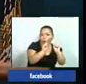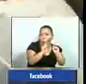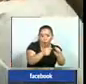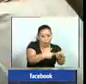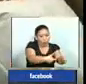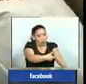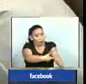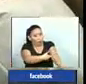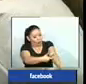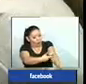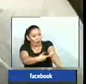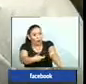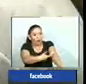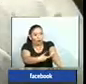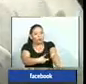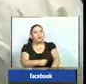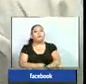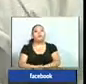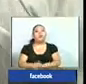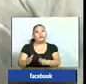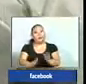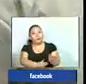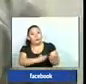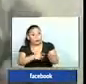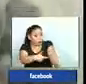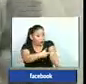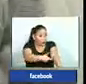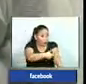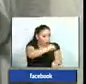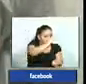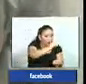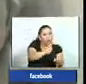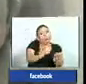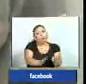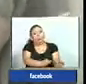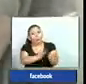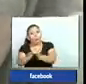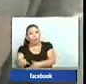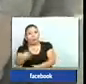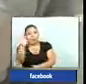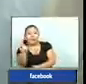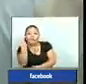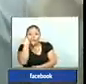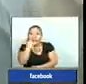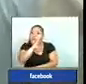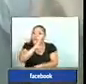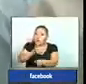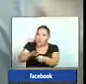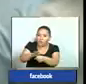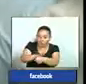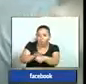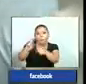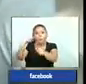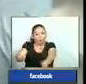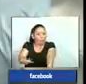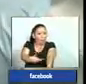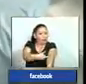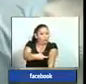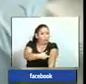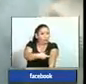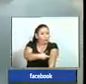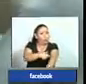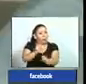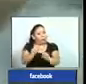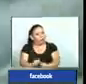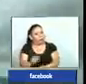extraída el siguiente paso es hacer una transfusión al paciente que batalla contra el coronavirus sin embargo el tratamiento sigue bajo estudio y ahora solo se